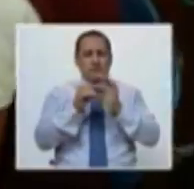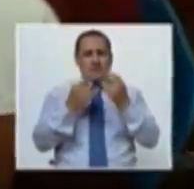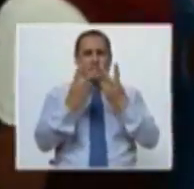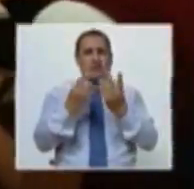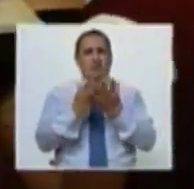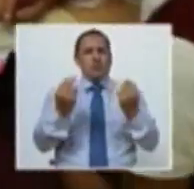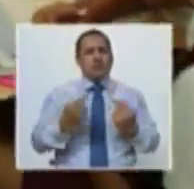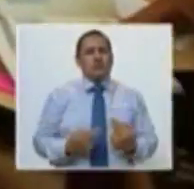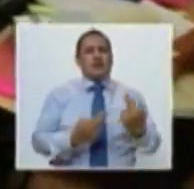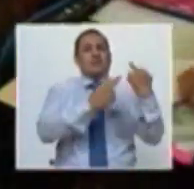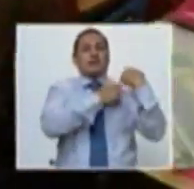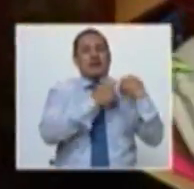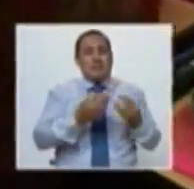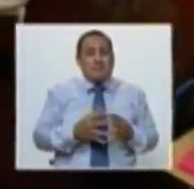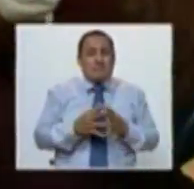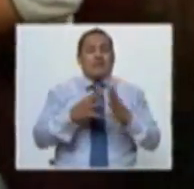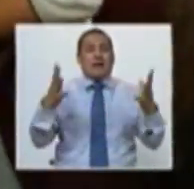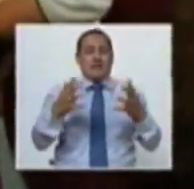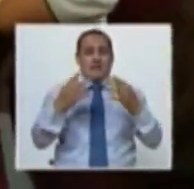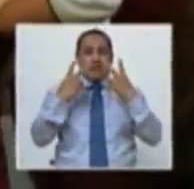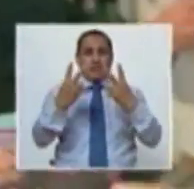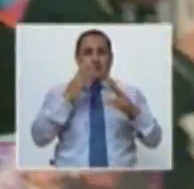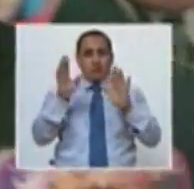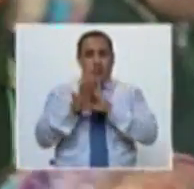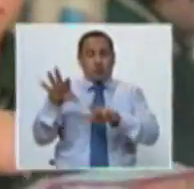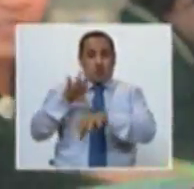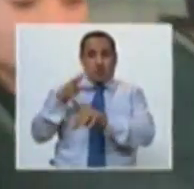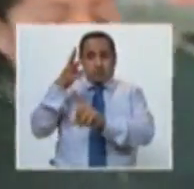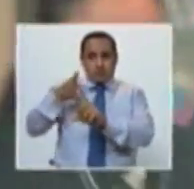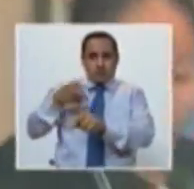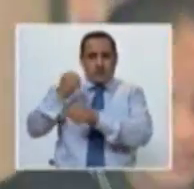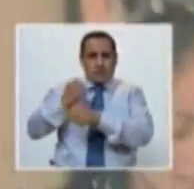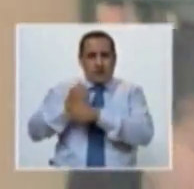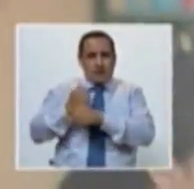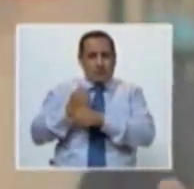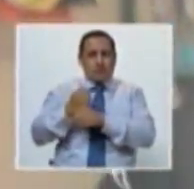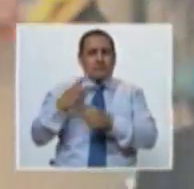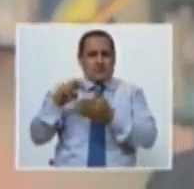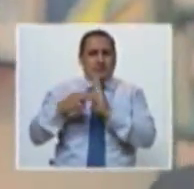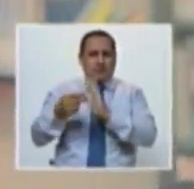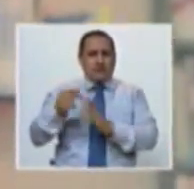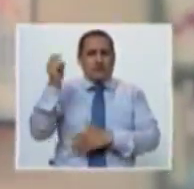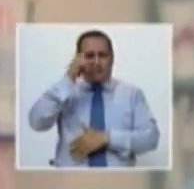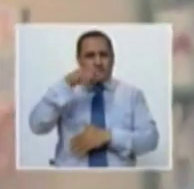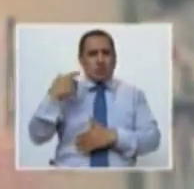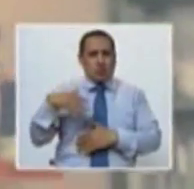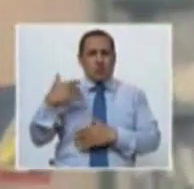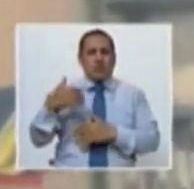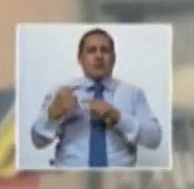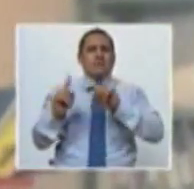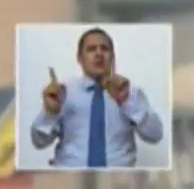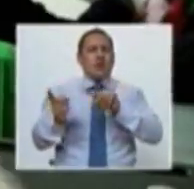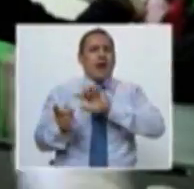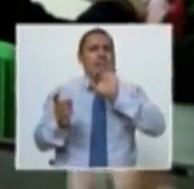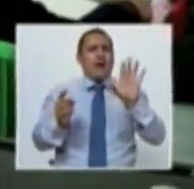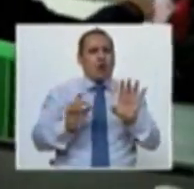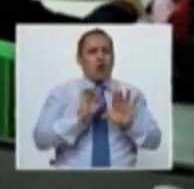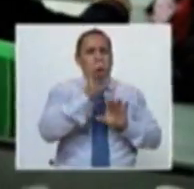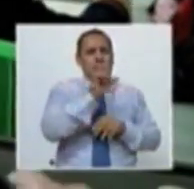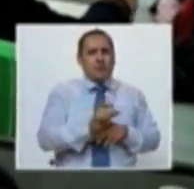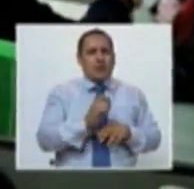una responsabilidad que precede a cualquier vocación por el bisturí. De hecho, precede a todo. En tanto